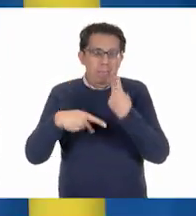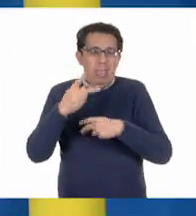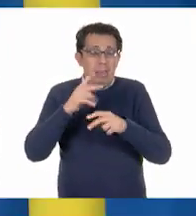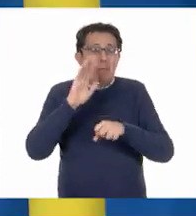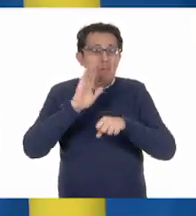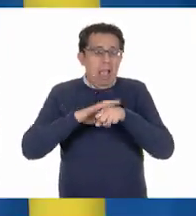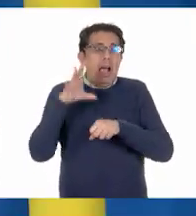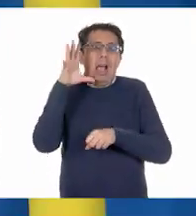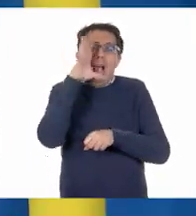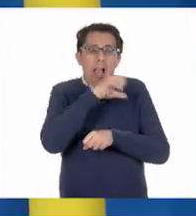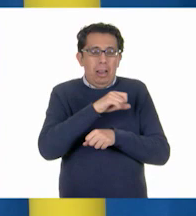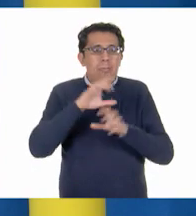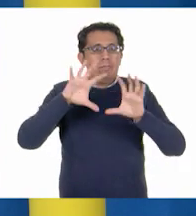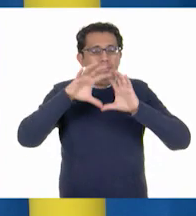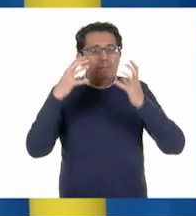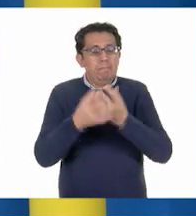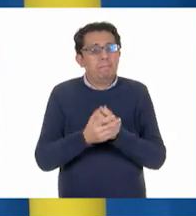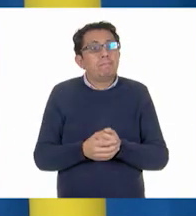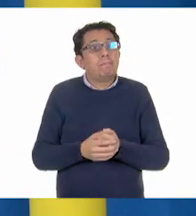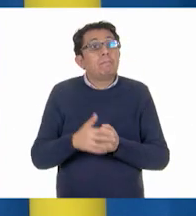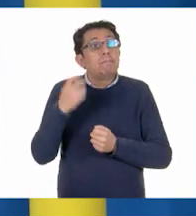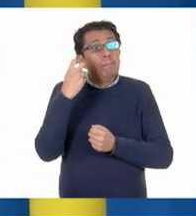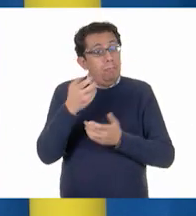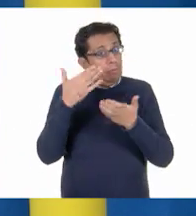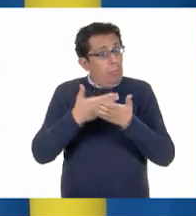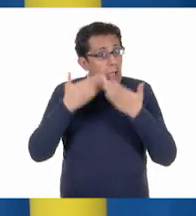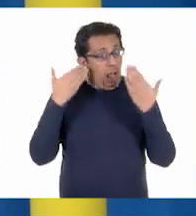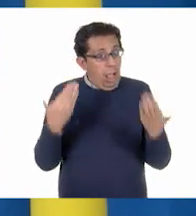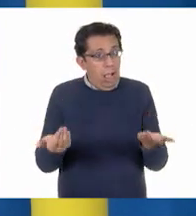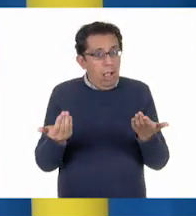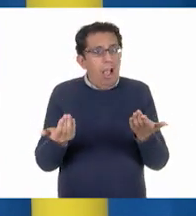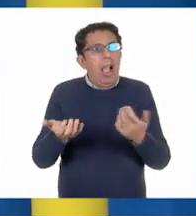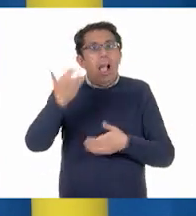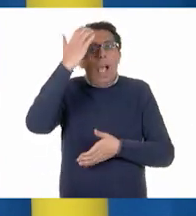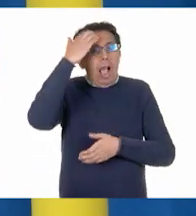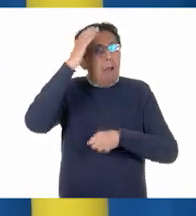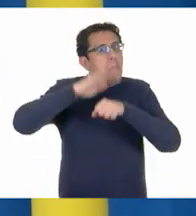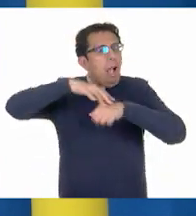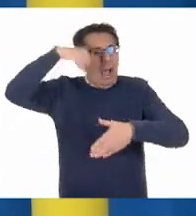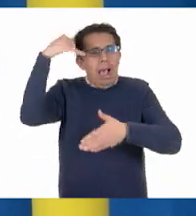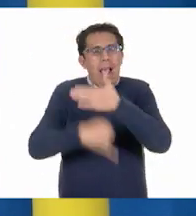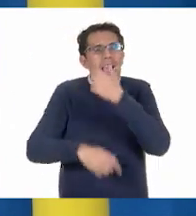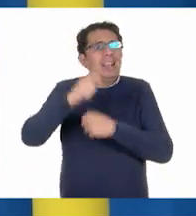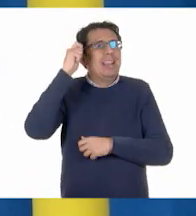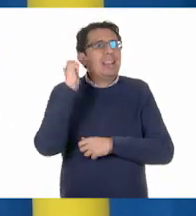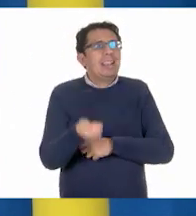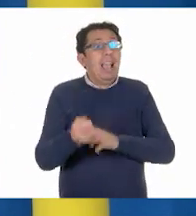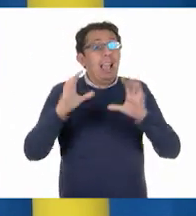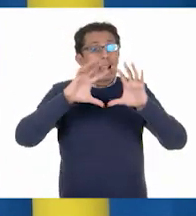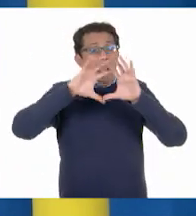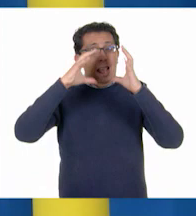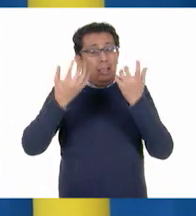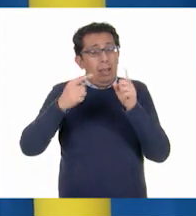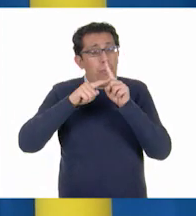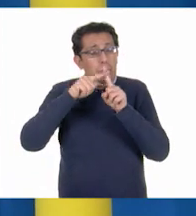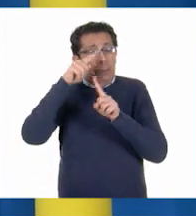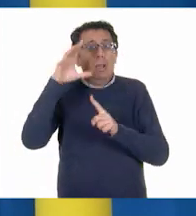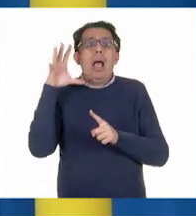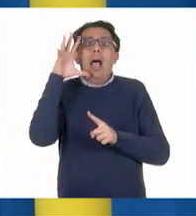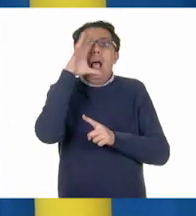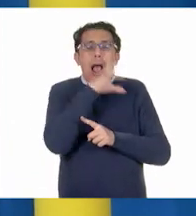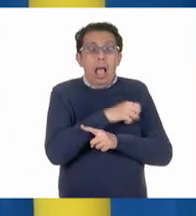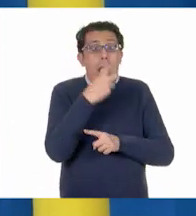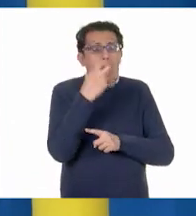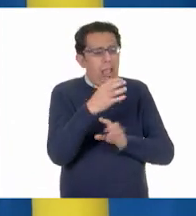global. Pues bien, precisamente ahora conoceremos más acerca del calentamiento global. También veremos su relación con el